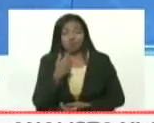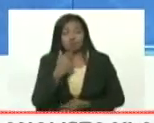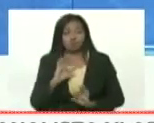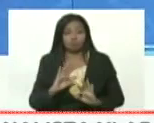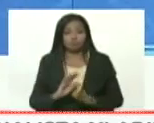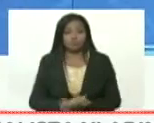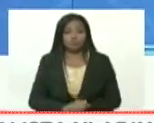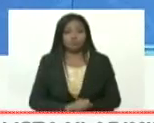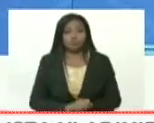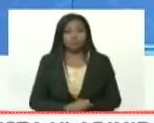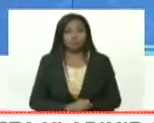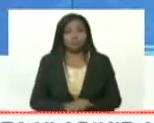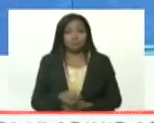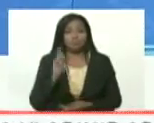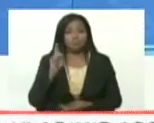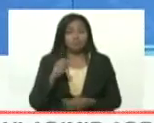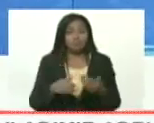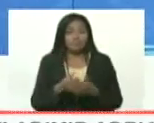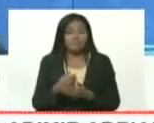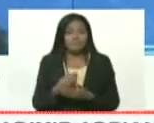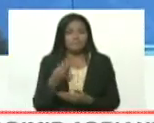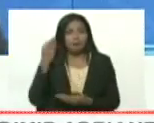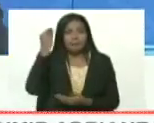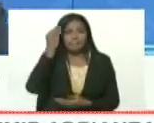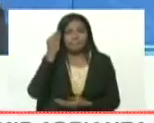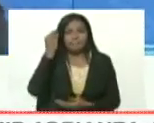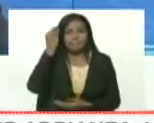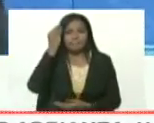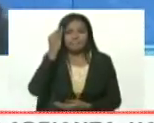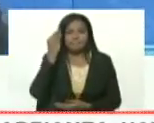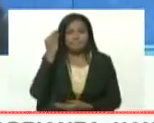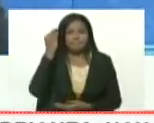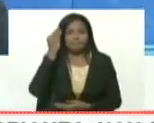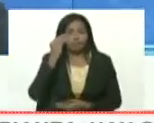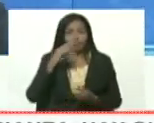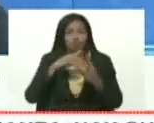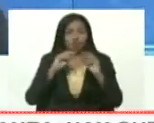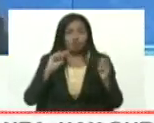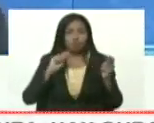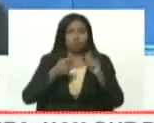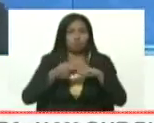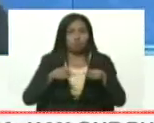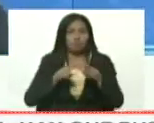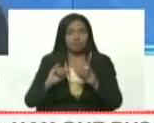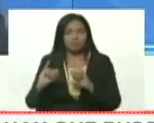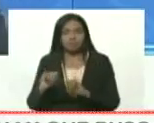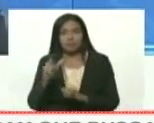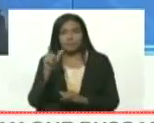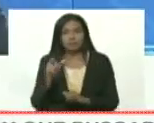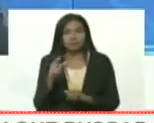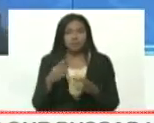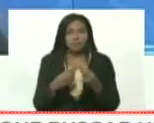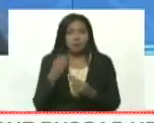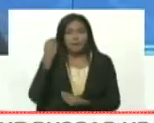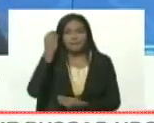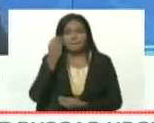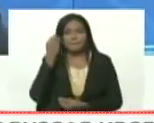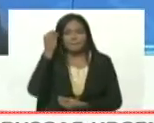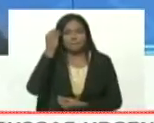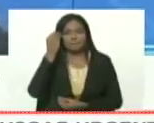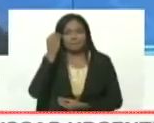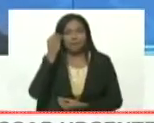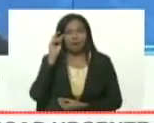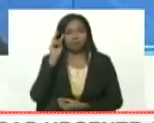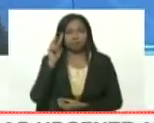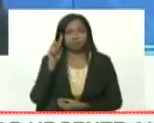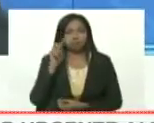mente. Necesitamos una mente. Todos convertirnos, como dice la gente, en una mente.